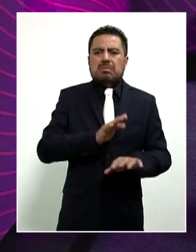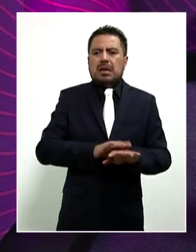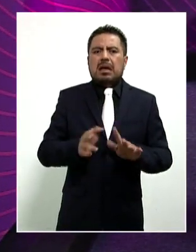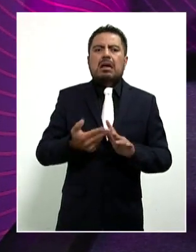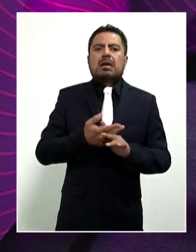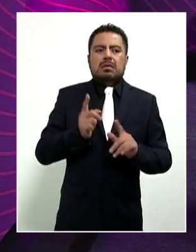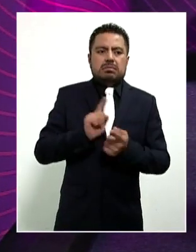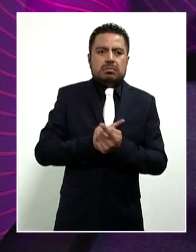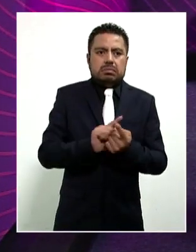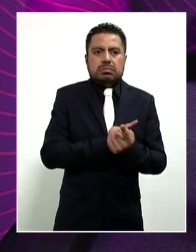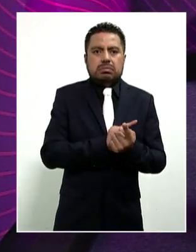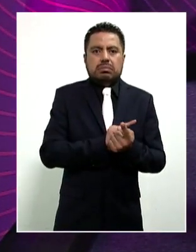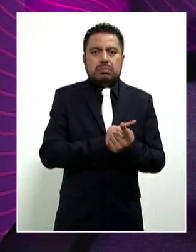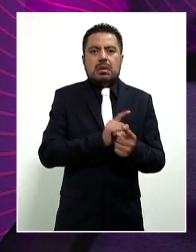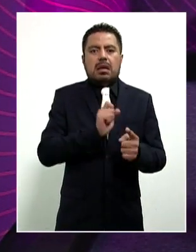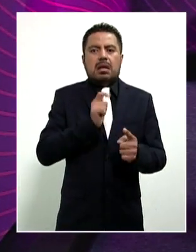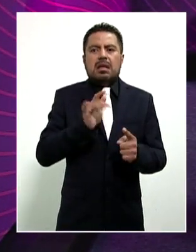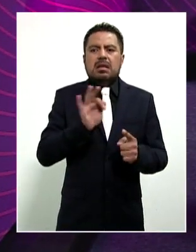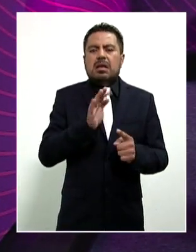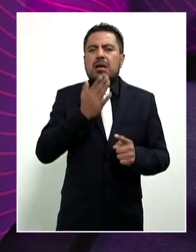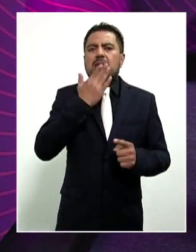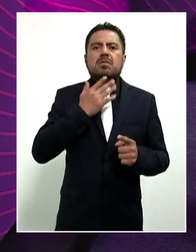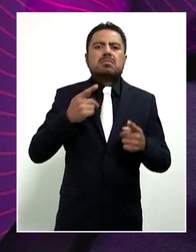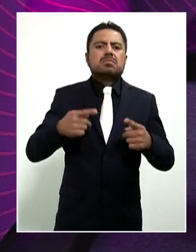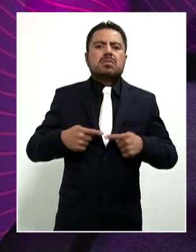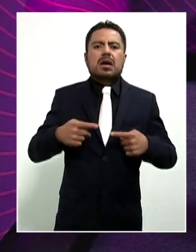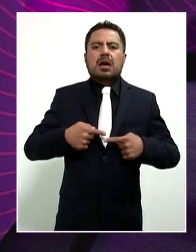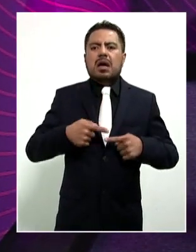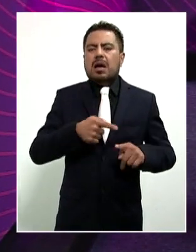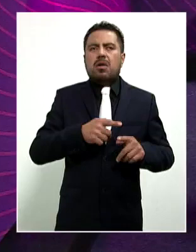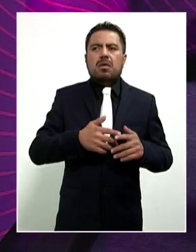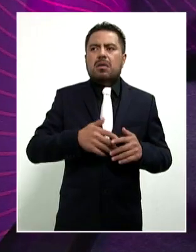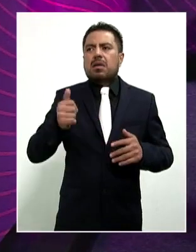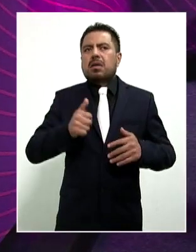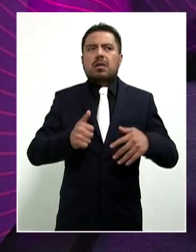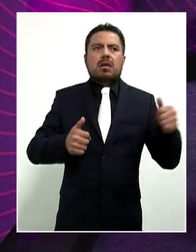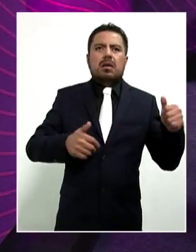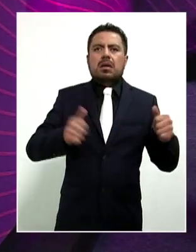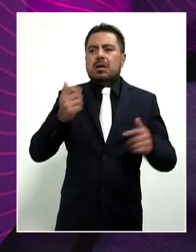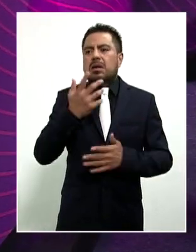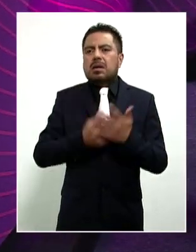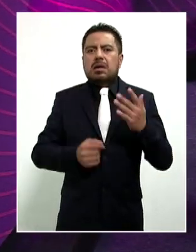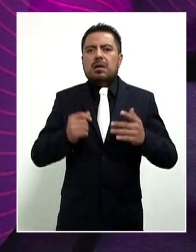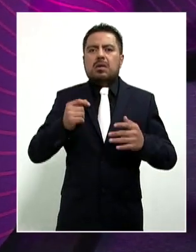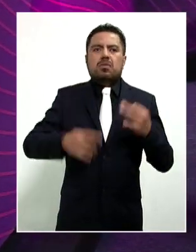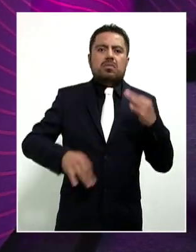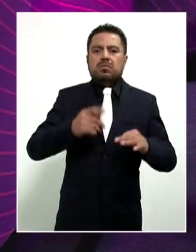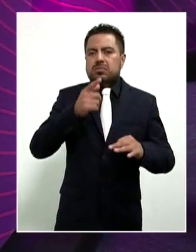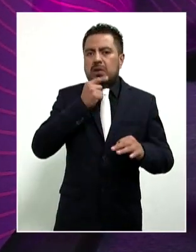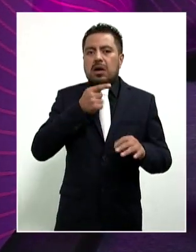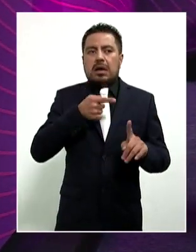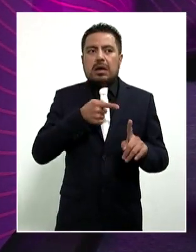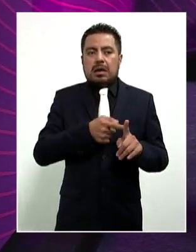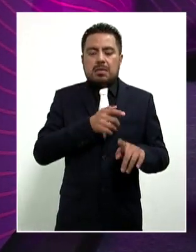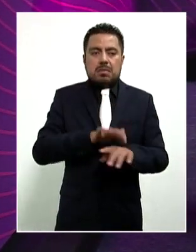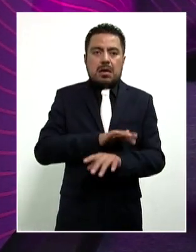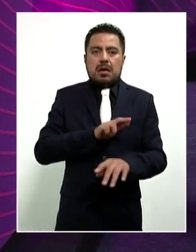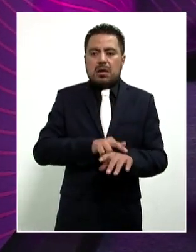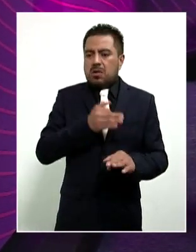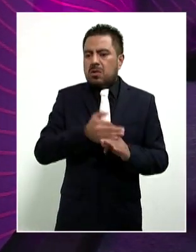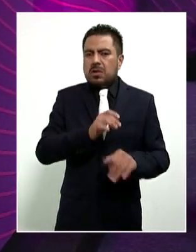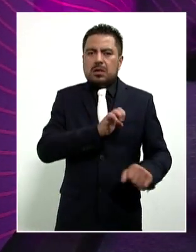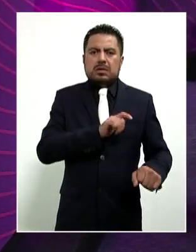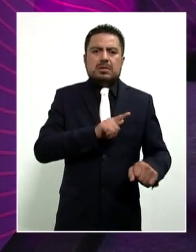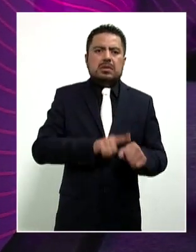de la persecución, y no tanto porque las personas estén huyendo prófugos de la justicia, una cosa así. Es relevante,